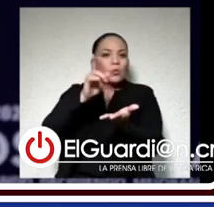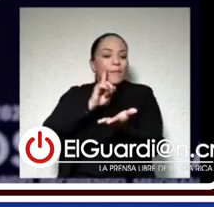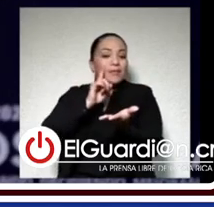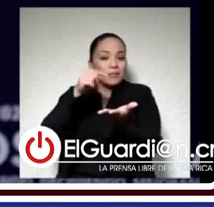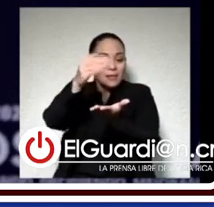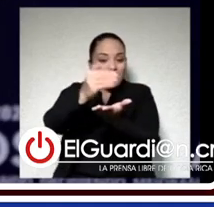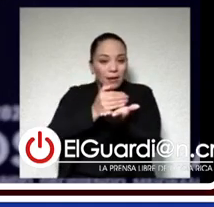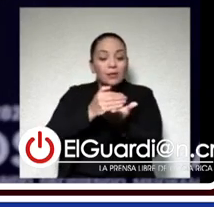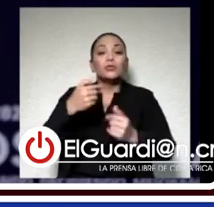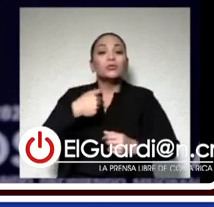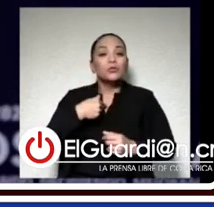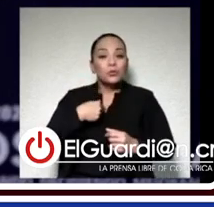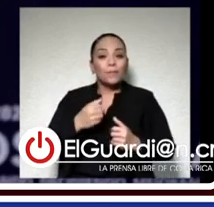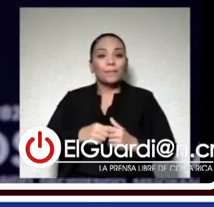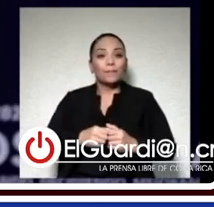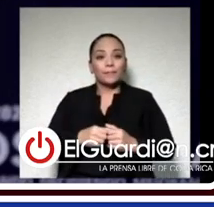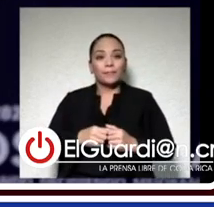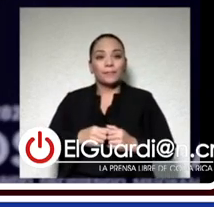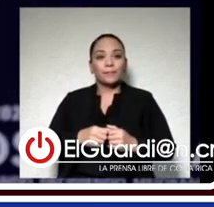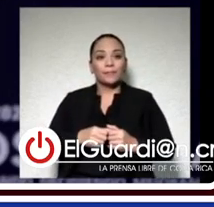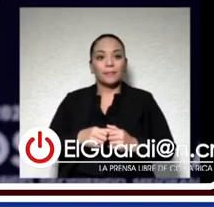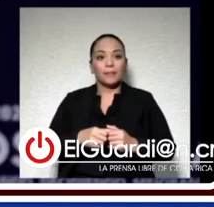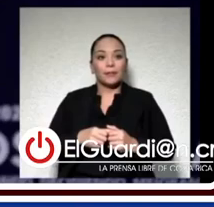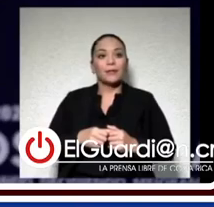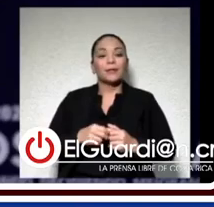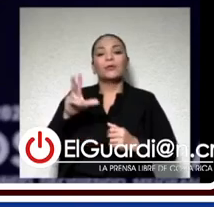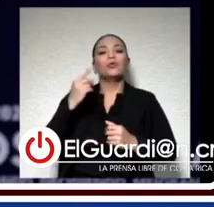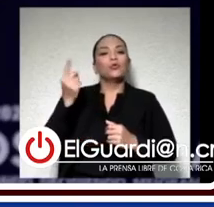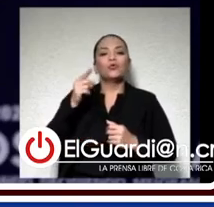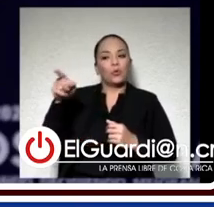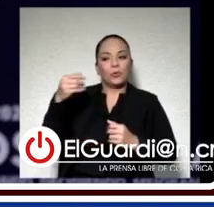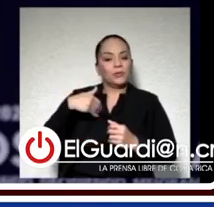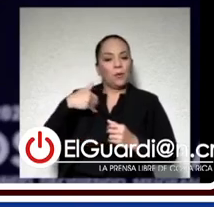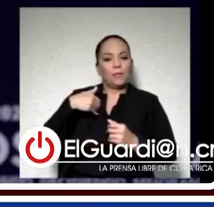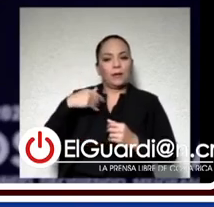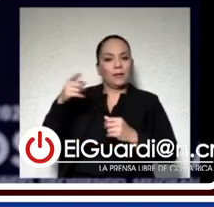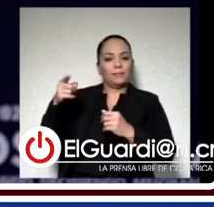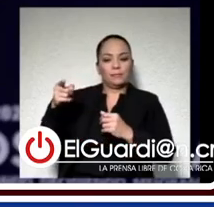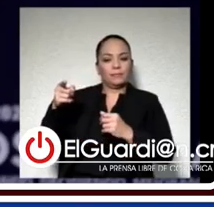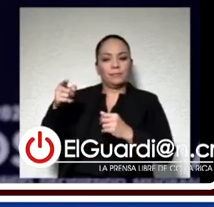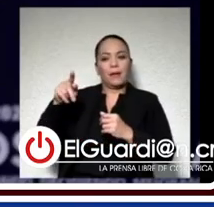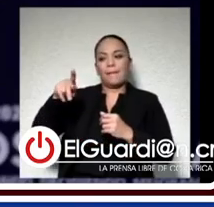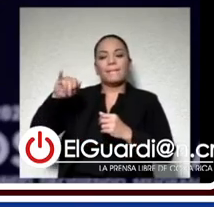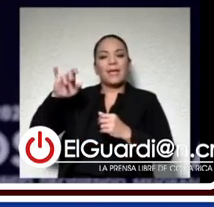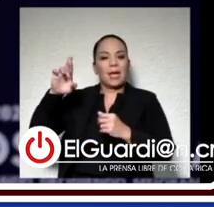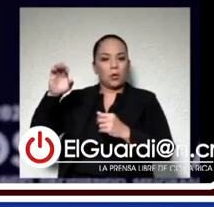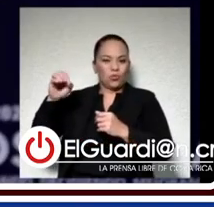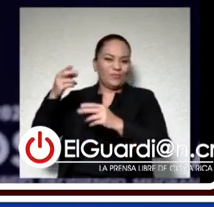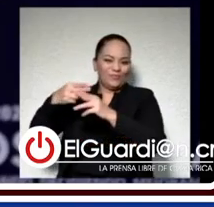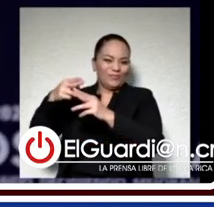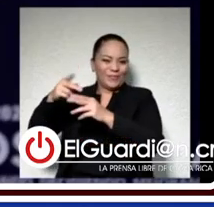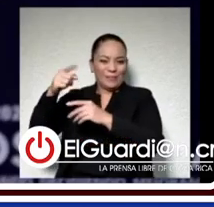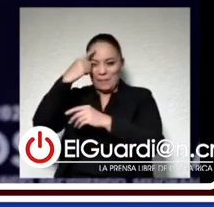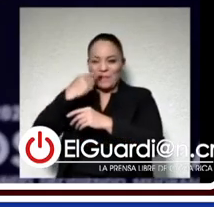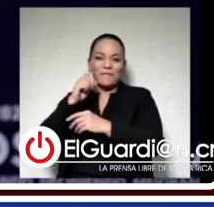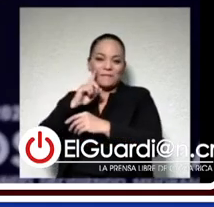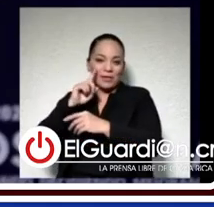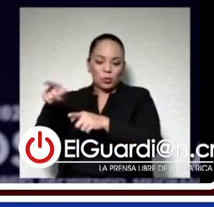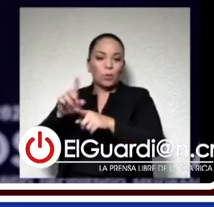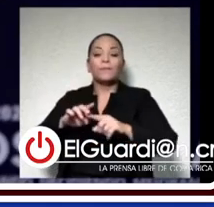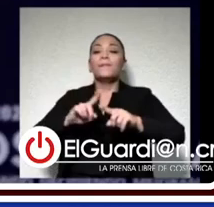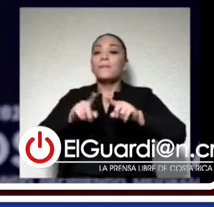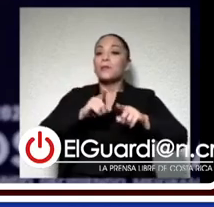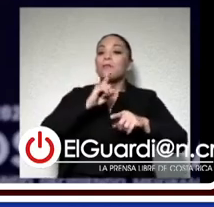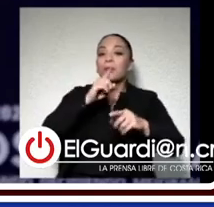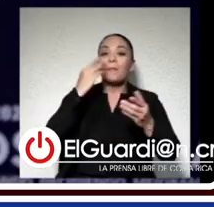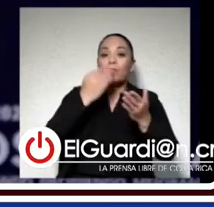yo pasaba, ¿no? Y no solo a este muchacho que se hace llamar Alberto, perdón, Piero, sino a muchos, la verdad es esta, y esta